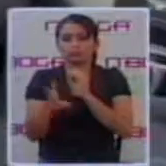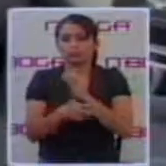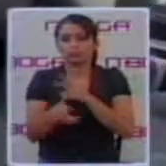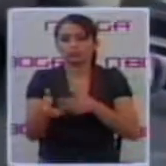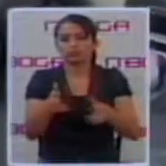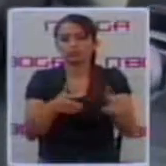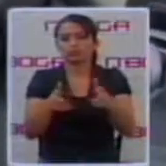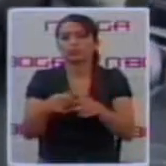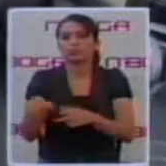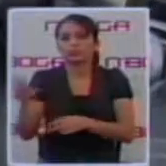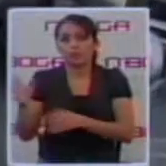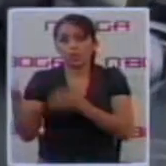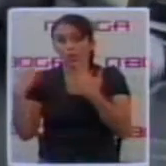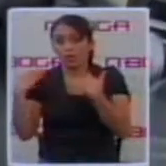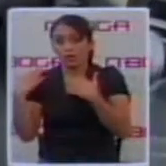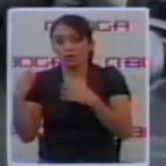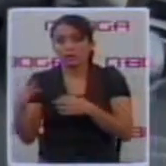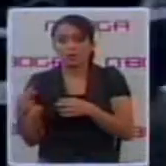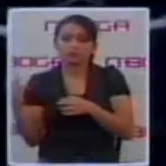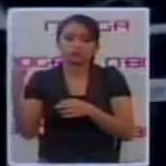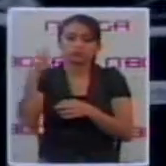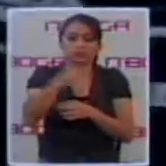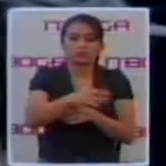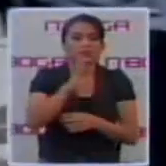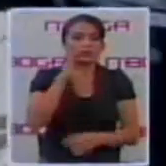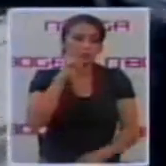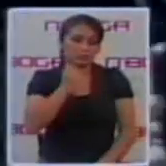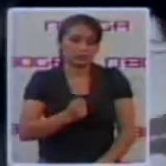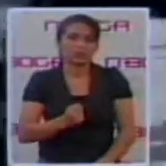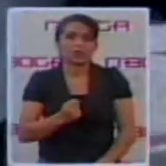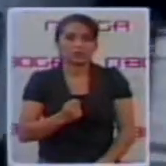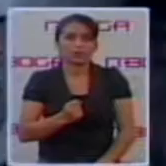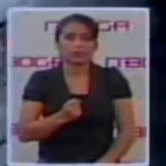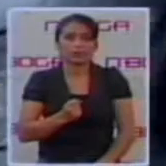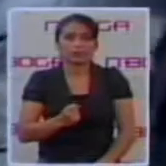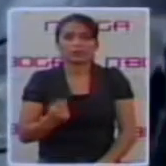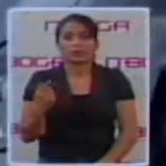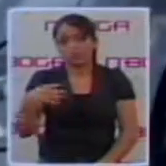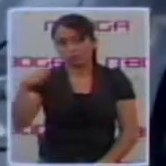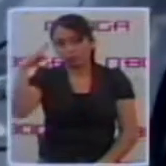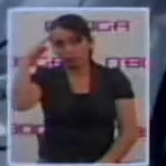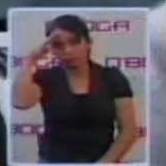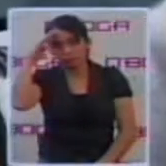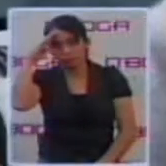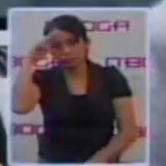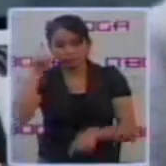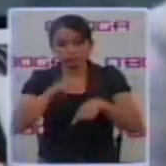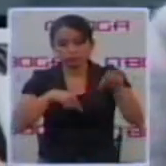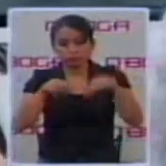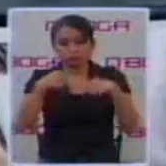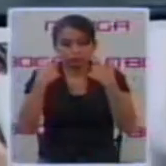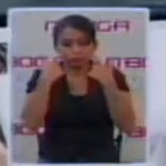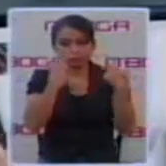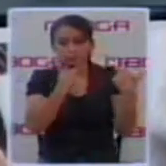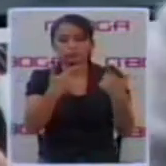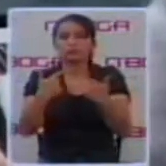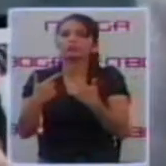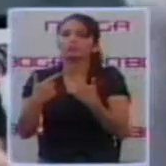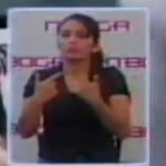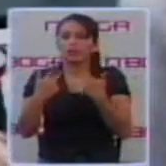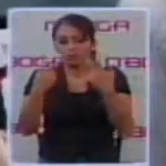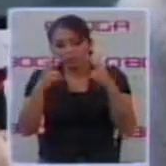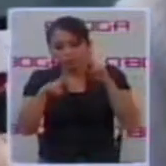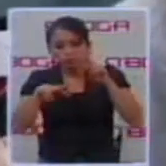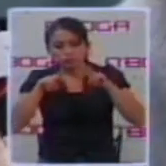ruta Cuenca-Guayaquil. Además, cuentan con la autorización de la Agencia Nacional de Tránsito. La Agencia Nacional de Tránsito ha determinado y establecido pues,